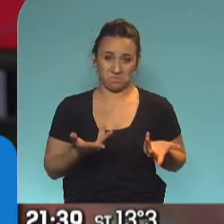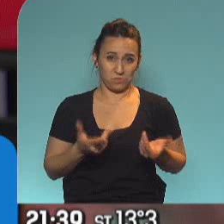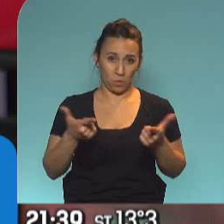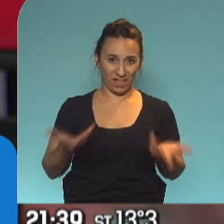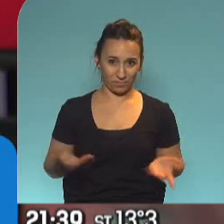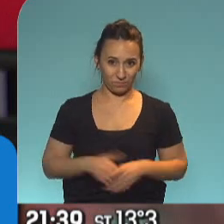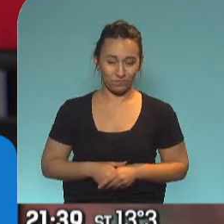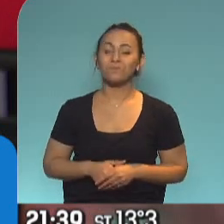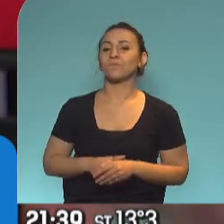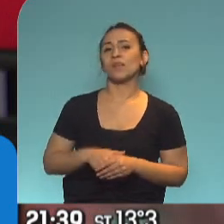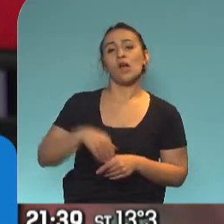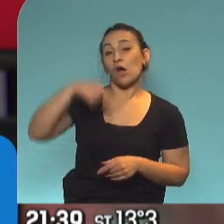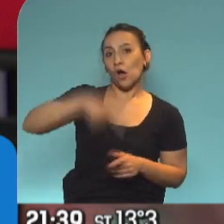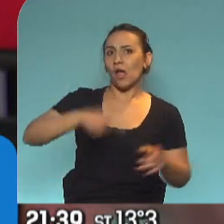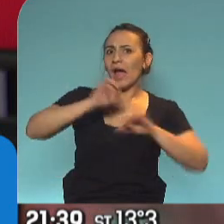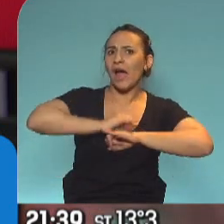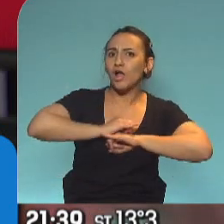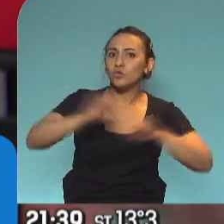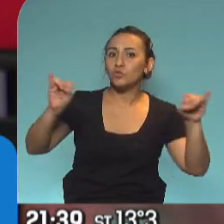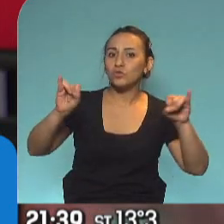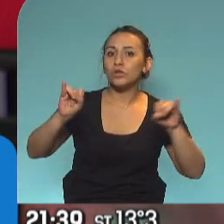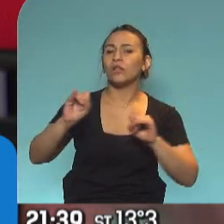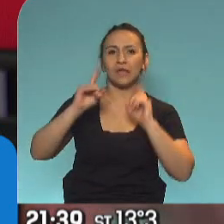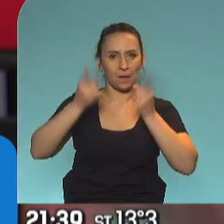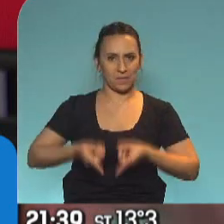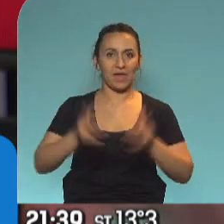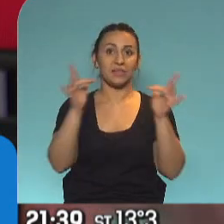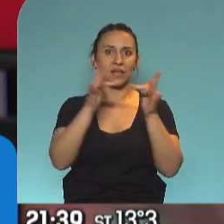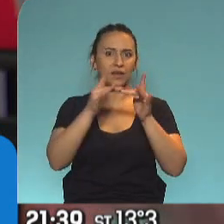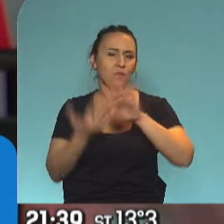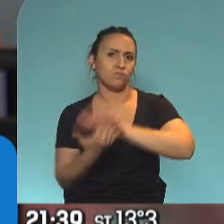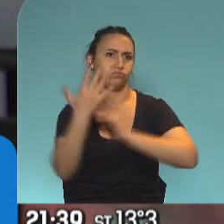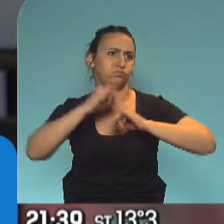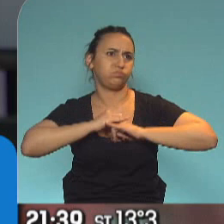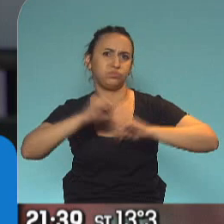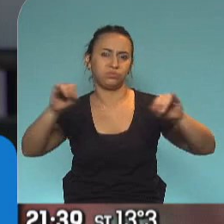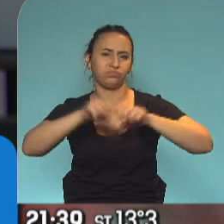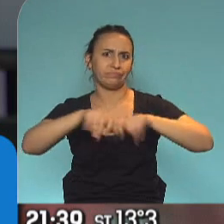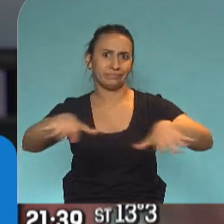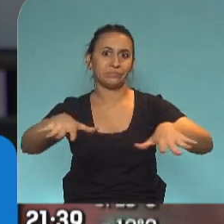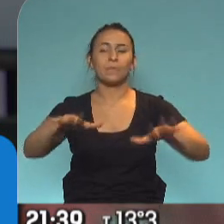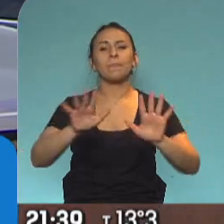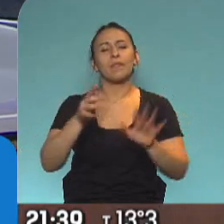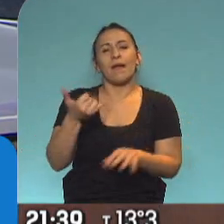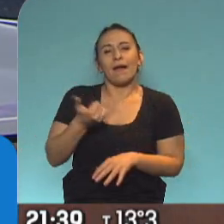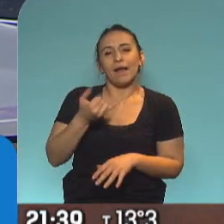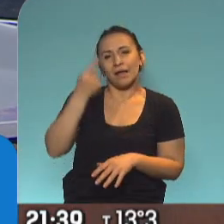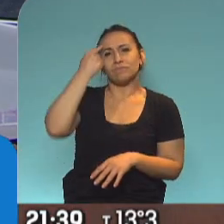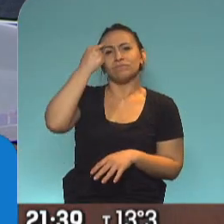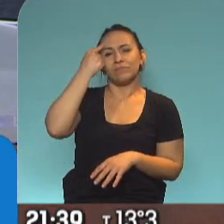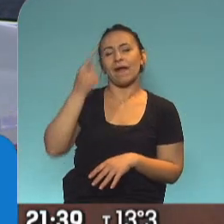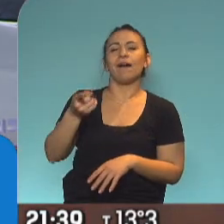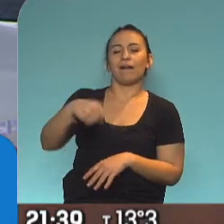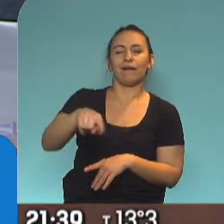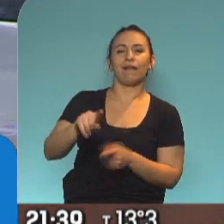a partir del anuncio lo habrá visto también en las redes, la repercusión. Hay como instalada una idea que es, hacen esto